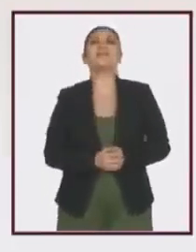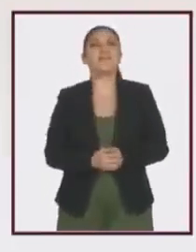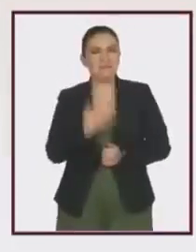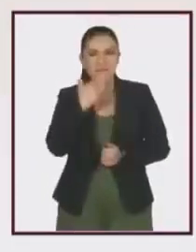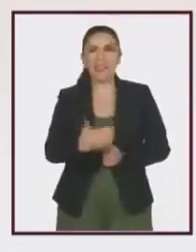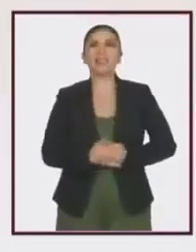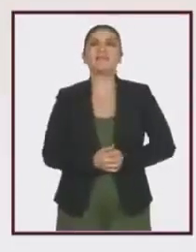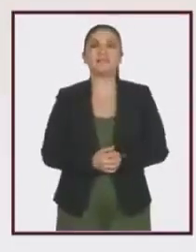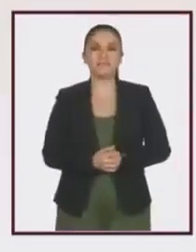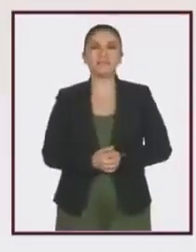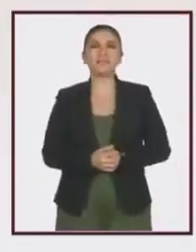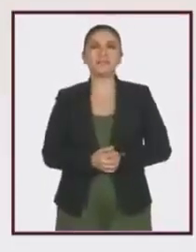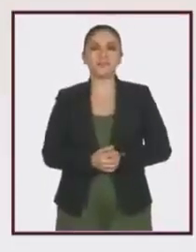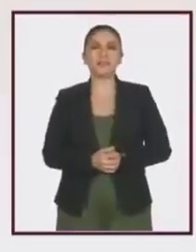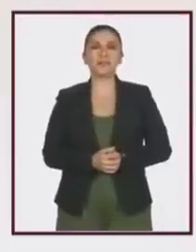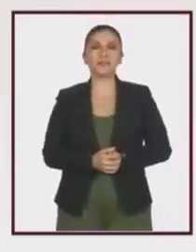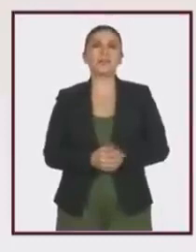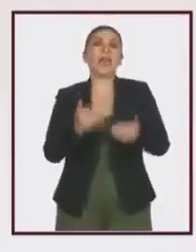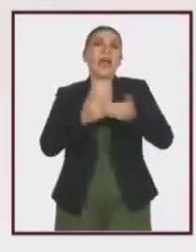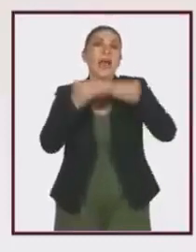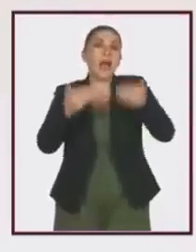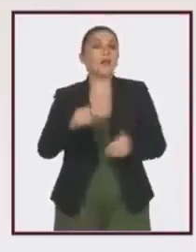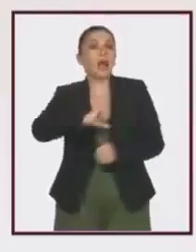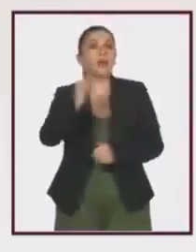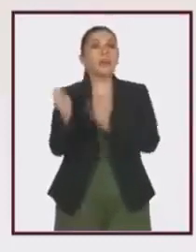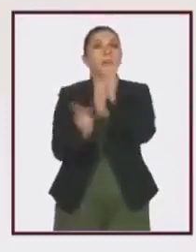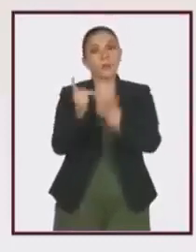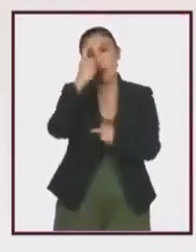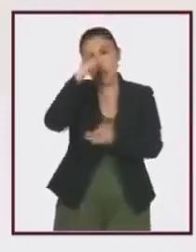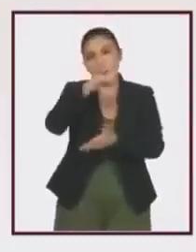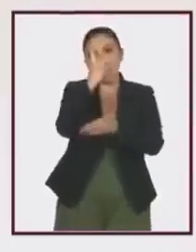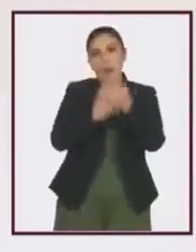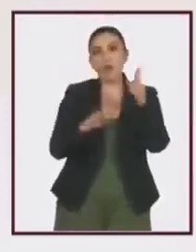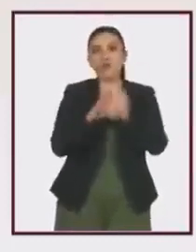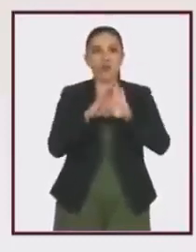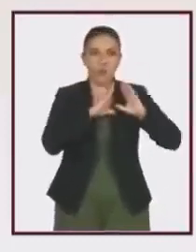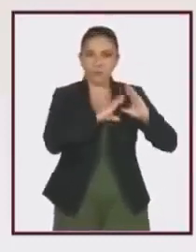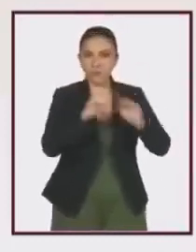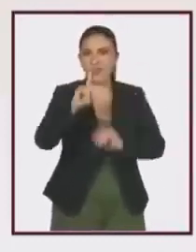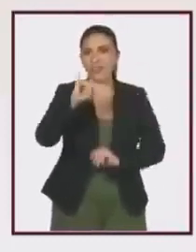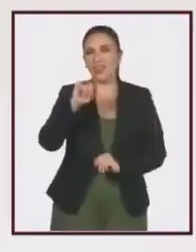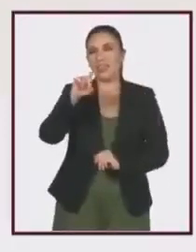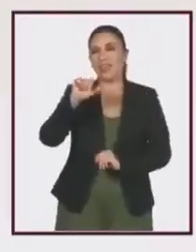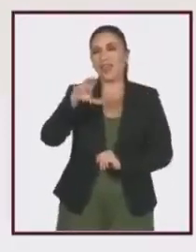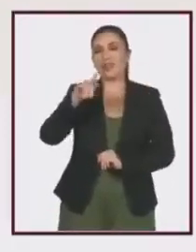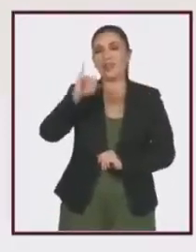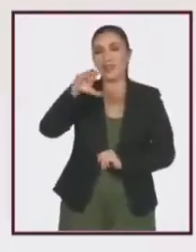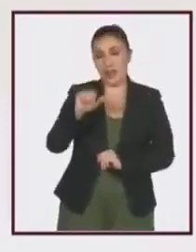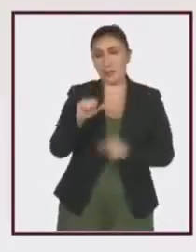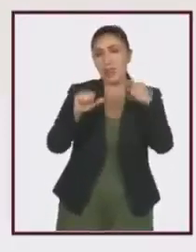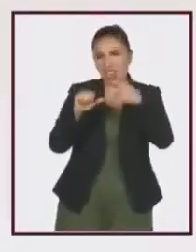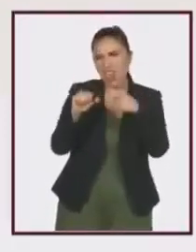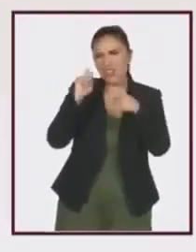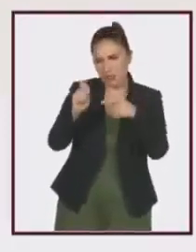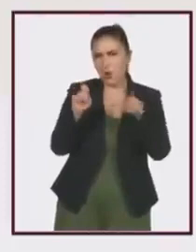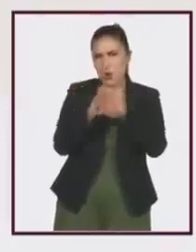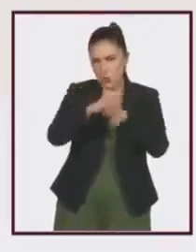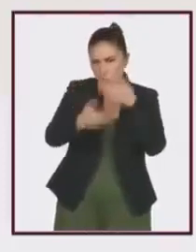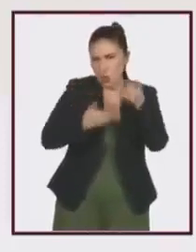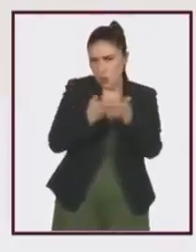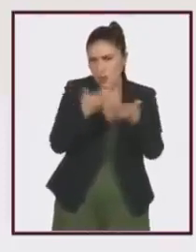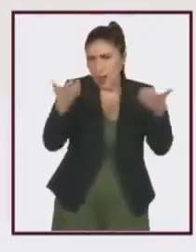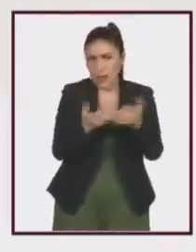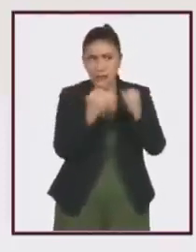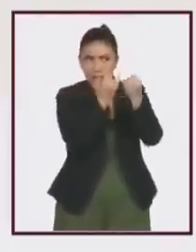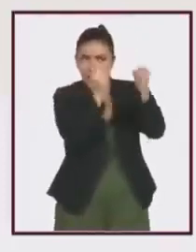bien. Ahora pasamos a una pregunta sobre la planeación didáctica. ¿Esta se propone realizar de manera individual